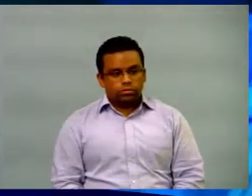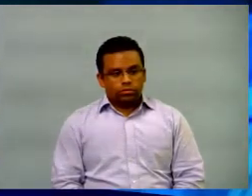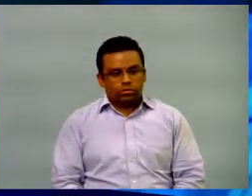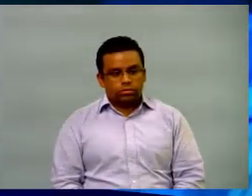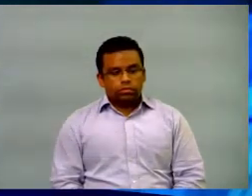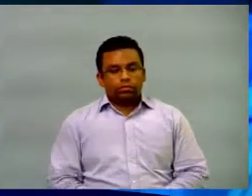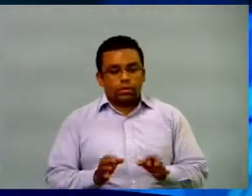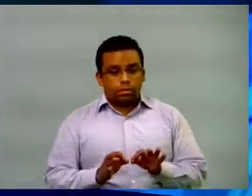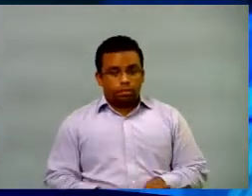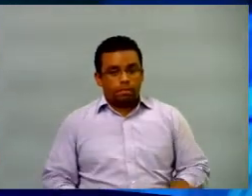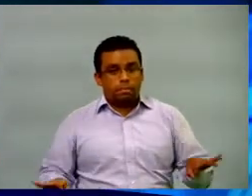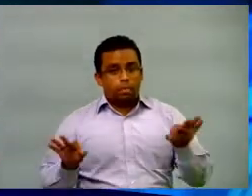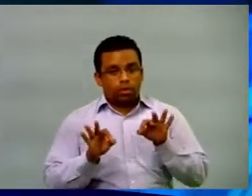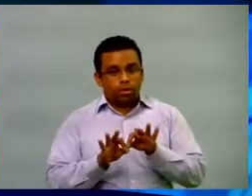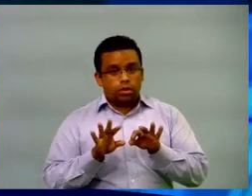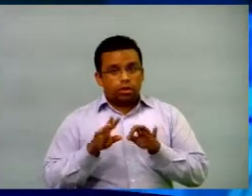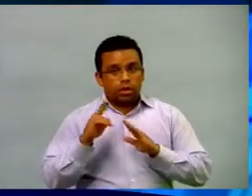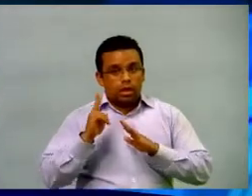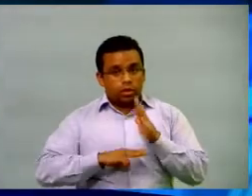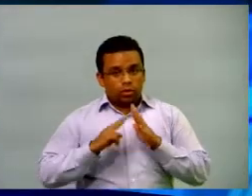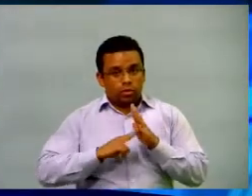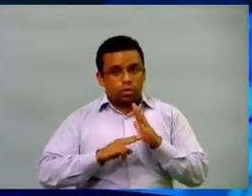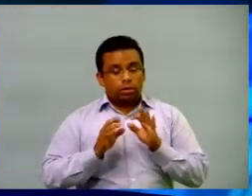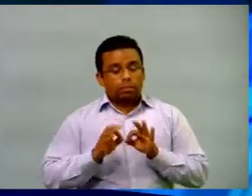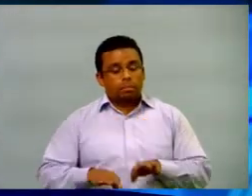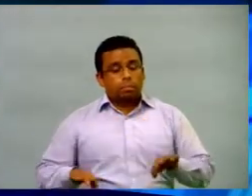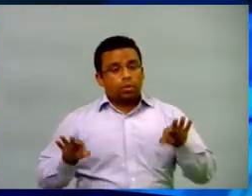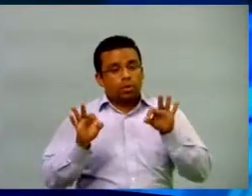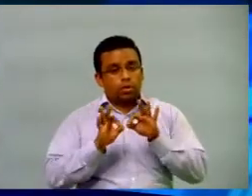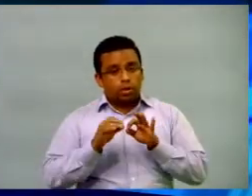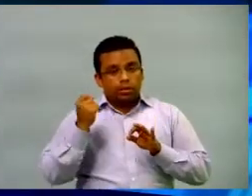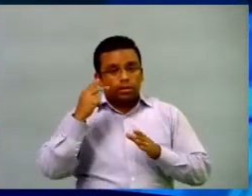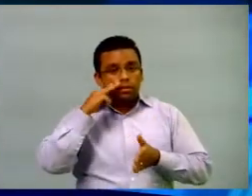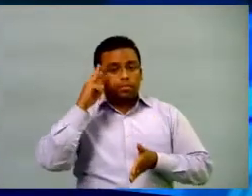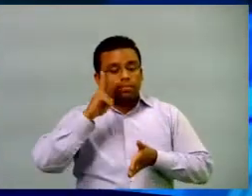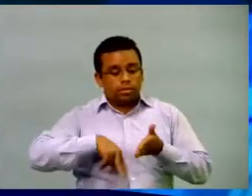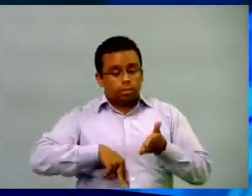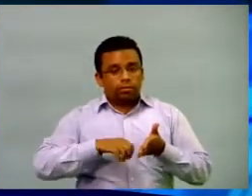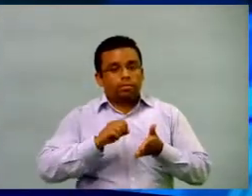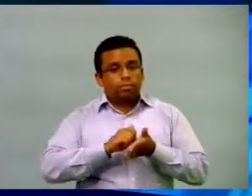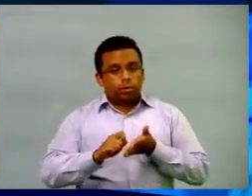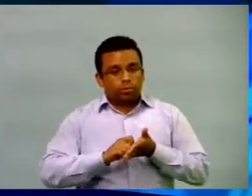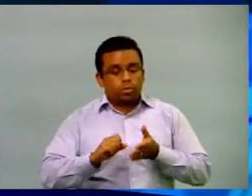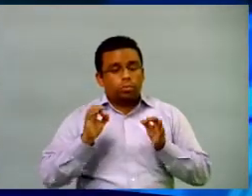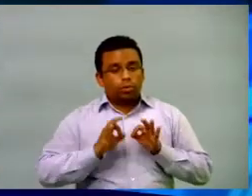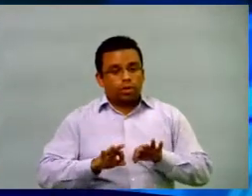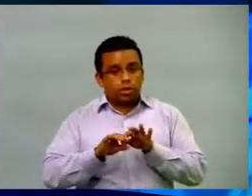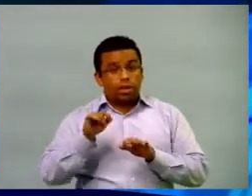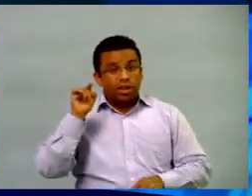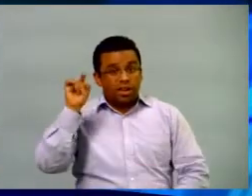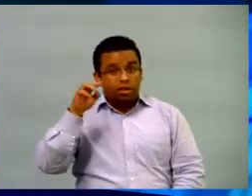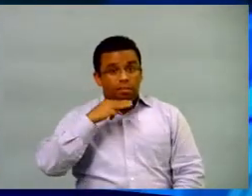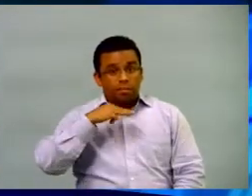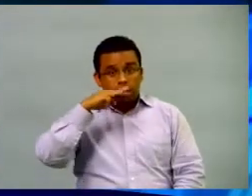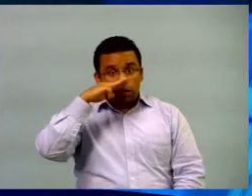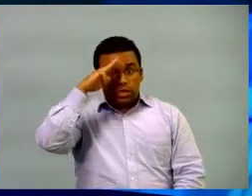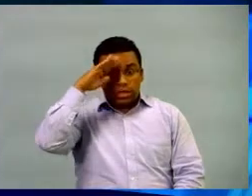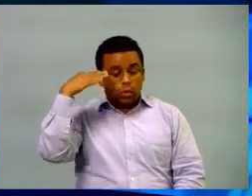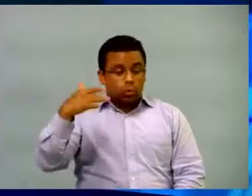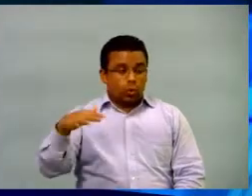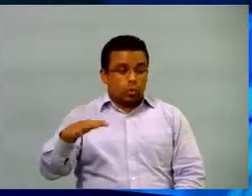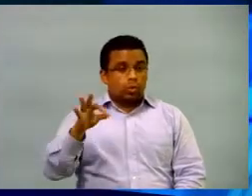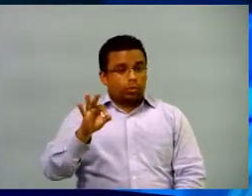la lectura es fundamental y qué chévere que estos profes lo estén incentivando en Medellín. Y nos vemos en Buga,